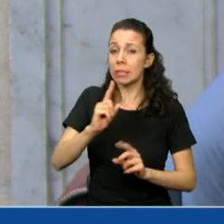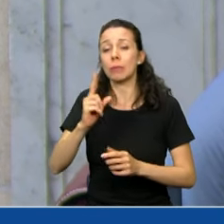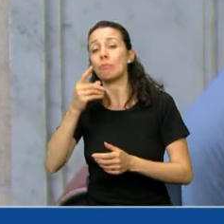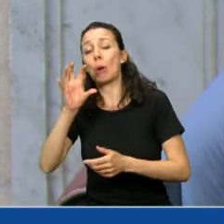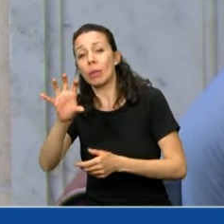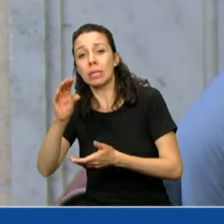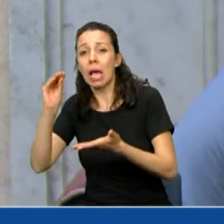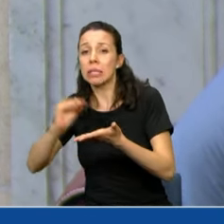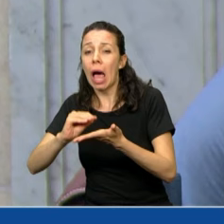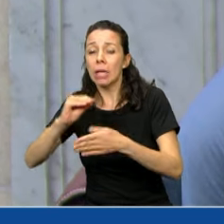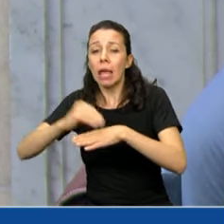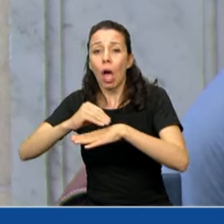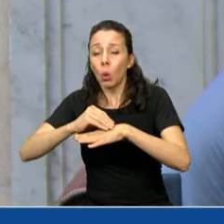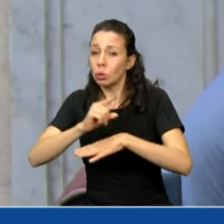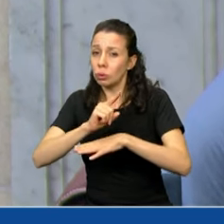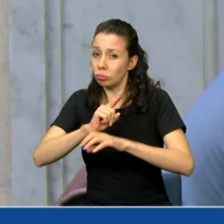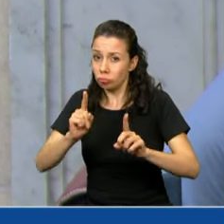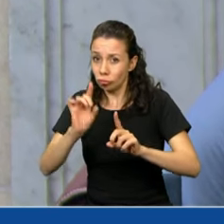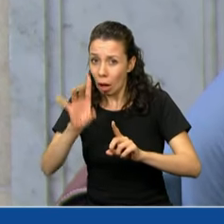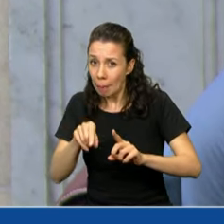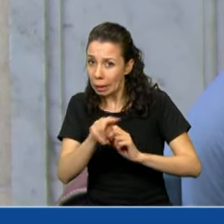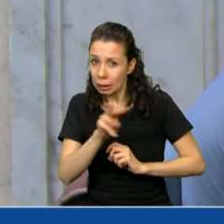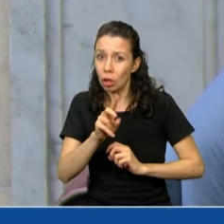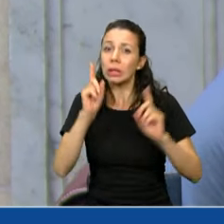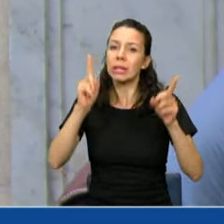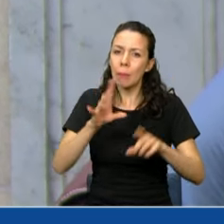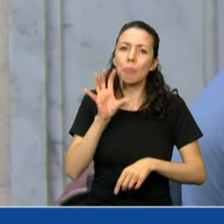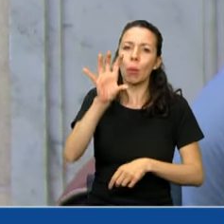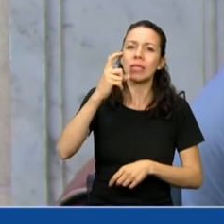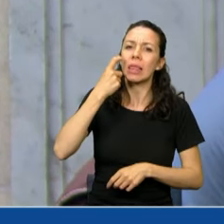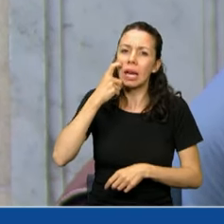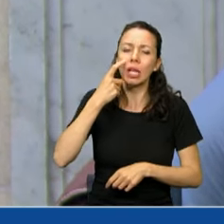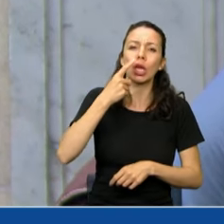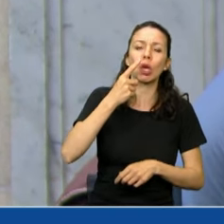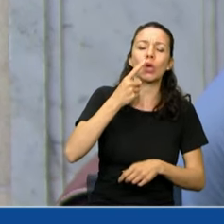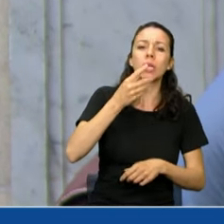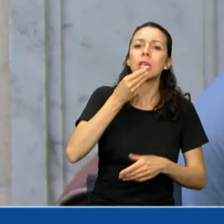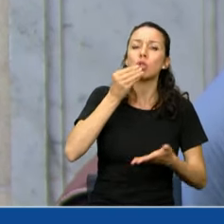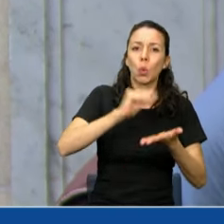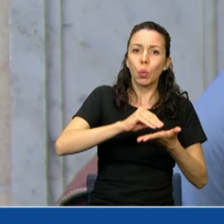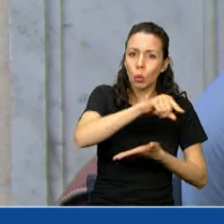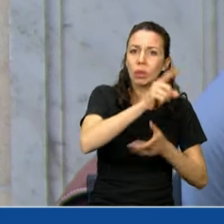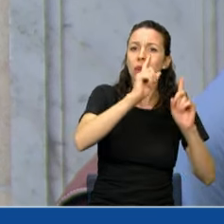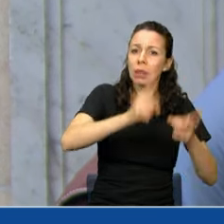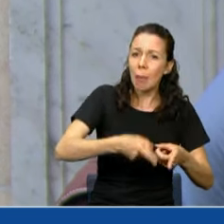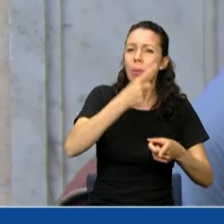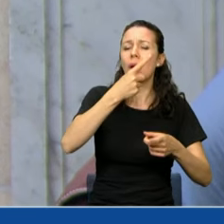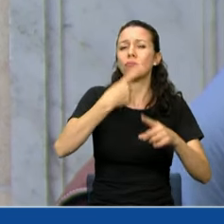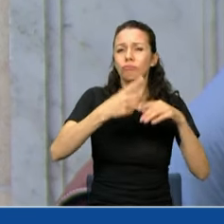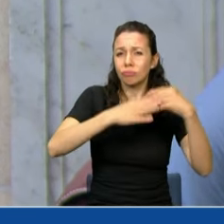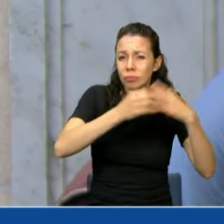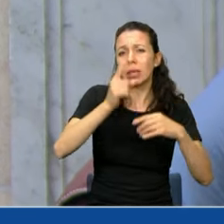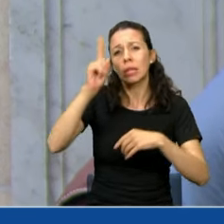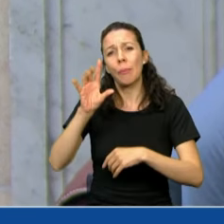Cruz también comprende a la provincia de entre Río y a la provincia de chubut con las Arenas cicias comprende la provincia de